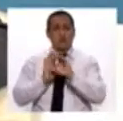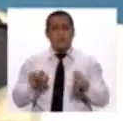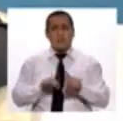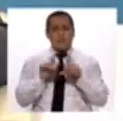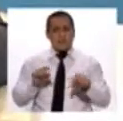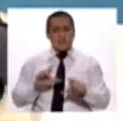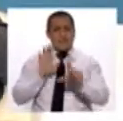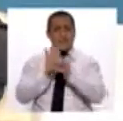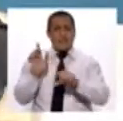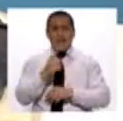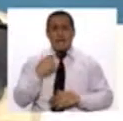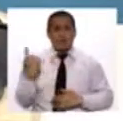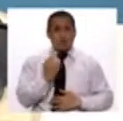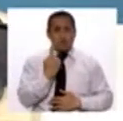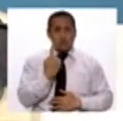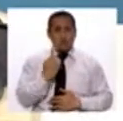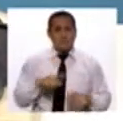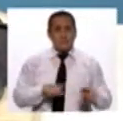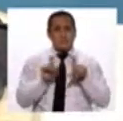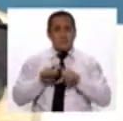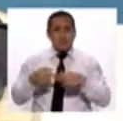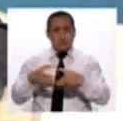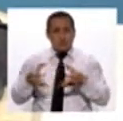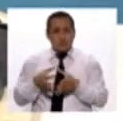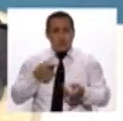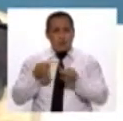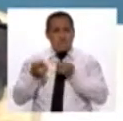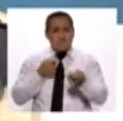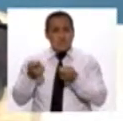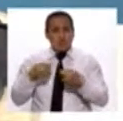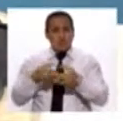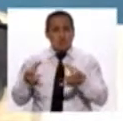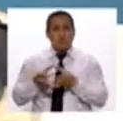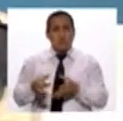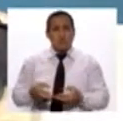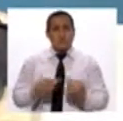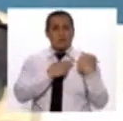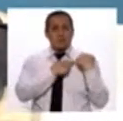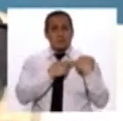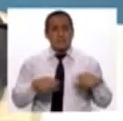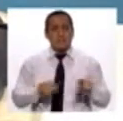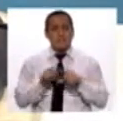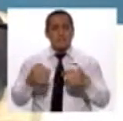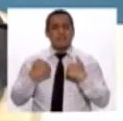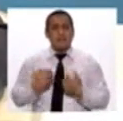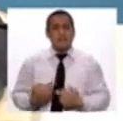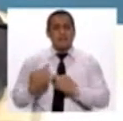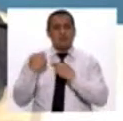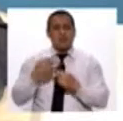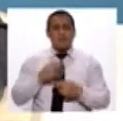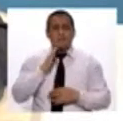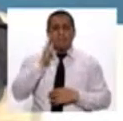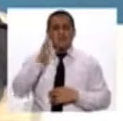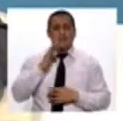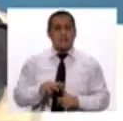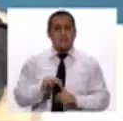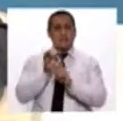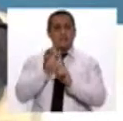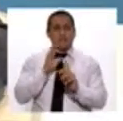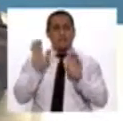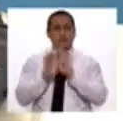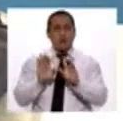está vigente para todos, y la jurisdicción administrativa o los entes administrativos tienen que estar en capacidad de aplicar y preferir